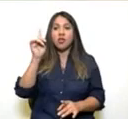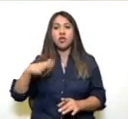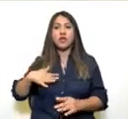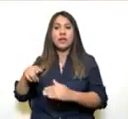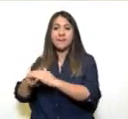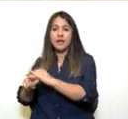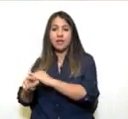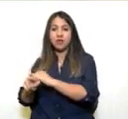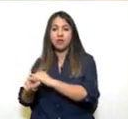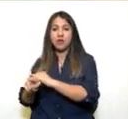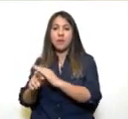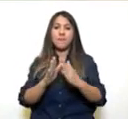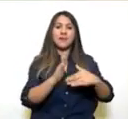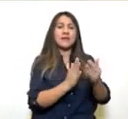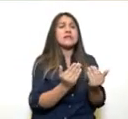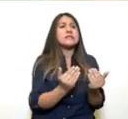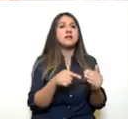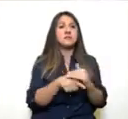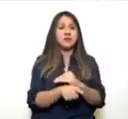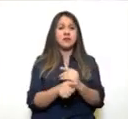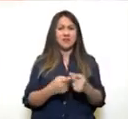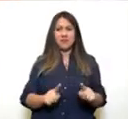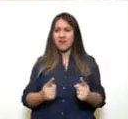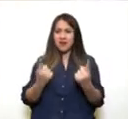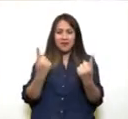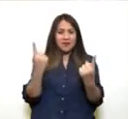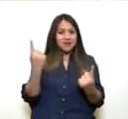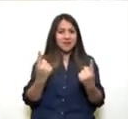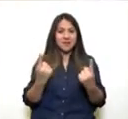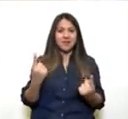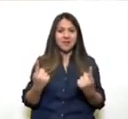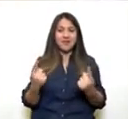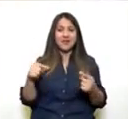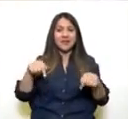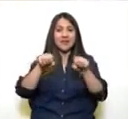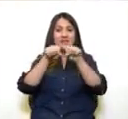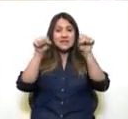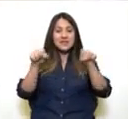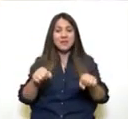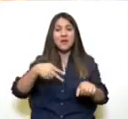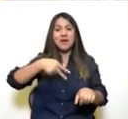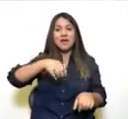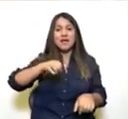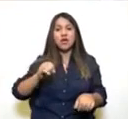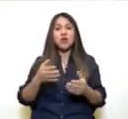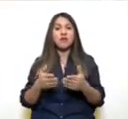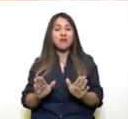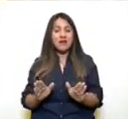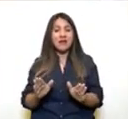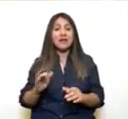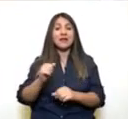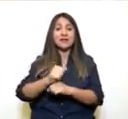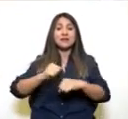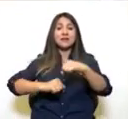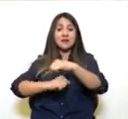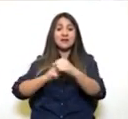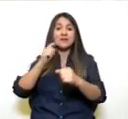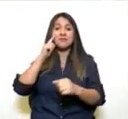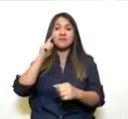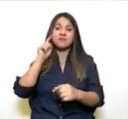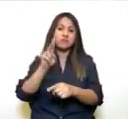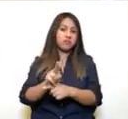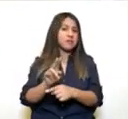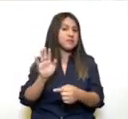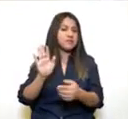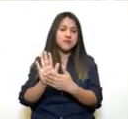y eso es la fragilidad de este sistema neoliberal que ha quedado estructuralmente en evidencias